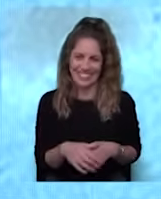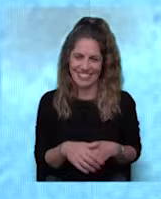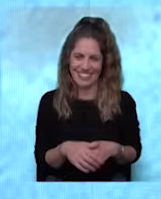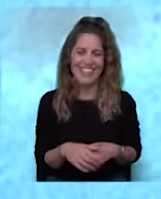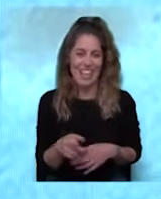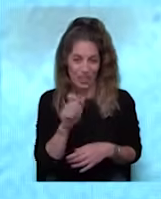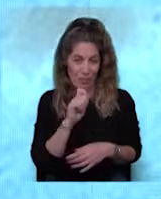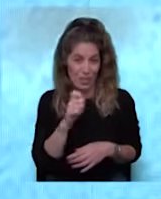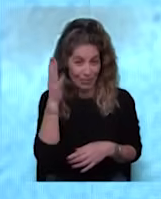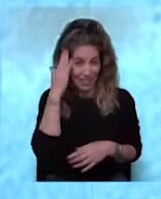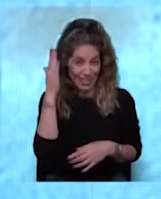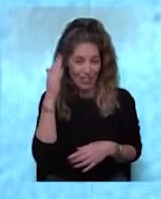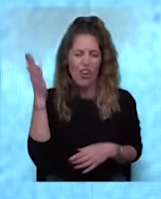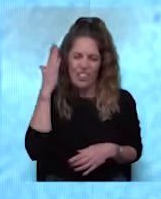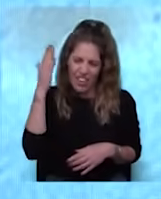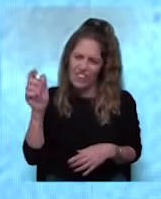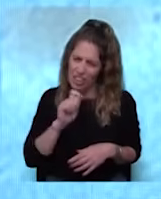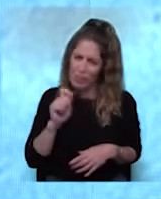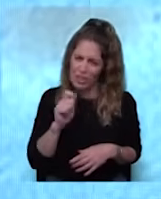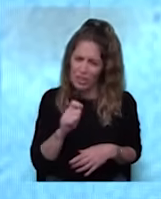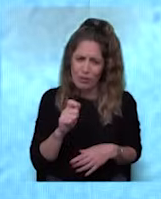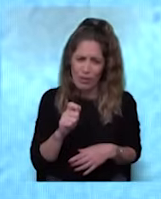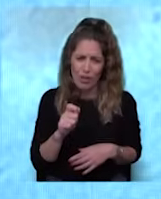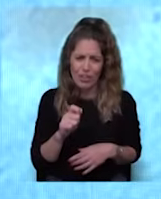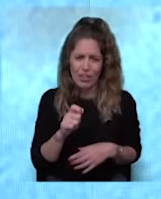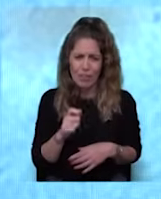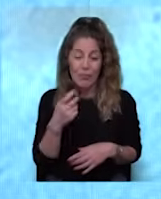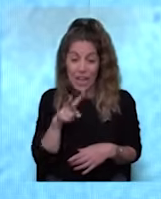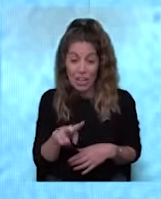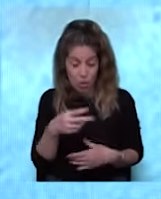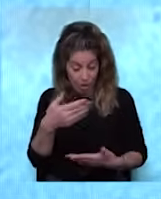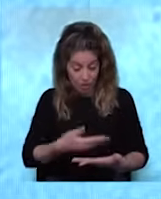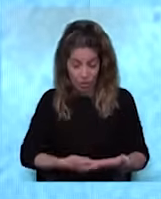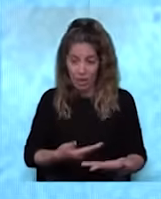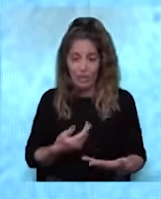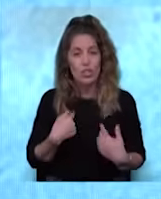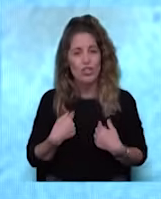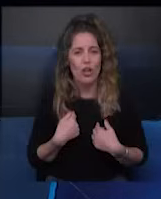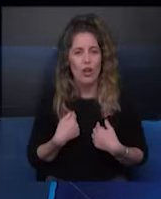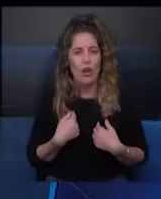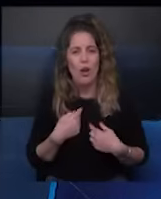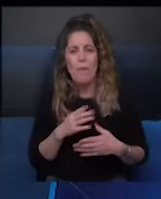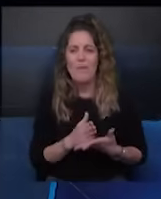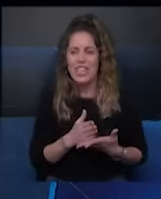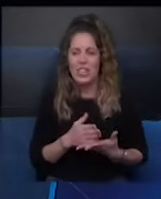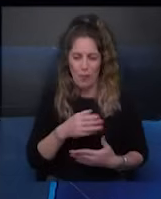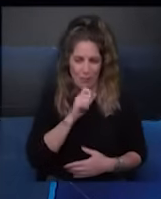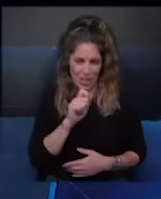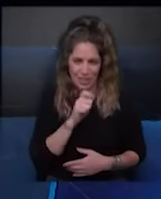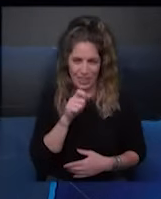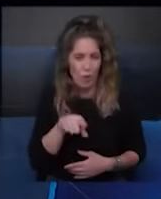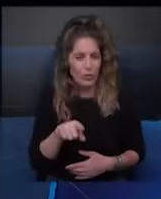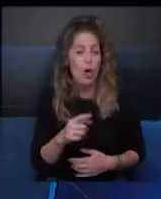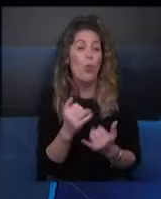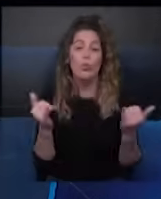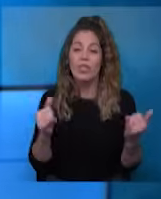eso lo que es saber de periodismo yo mir todas las hojas que tengo por eso yo soy medio oficial per pero igual sabe qué usted un día